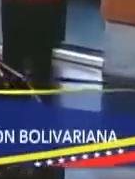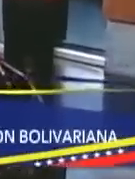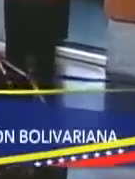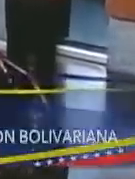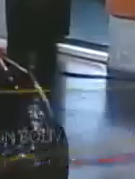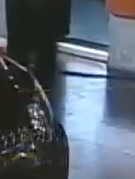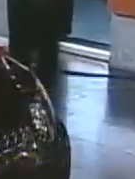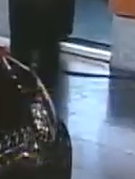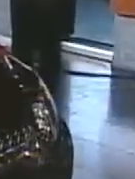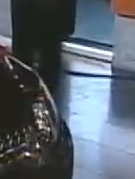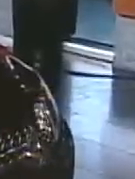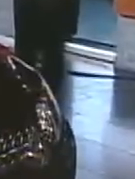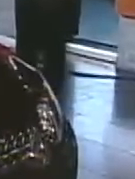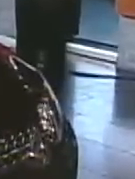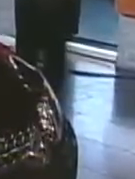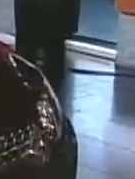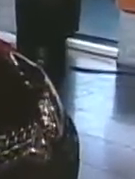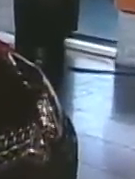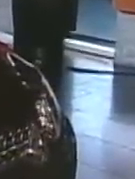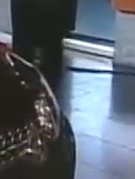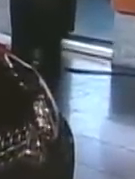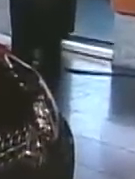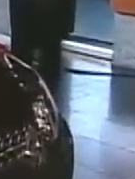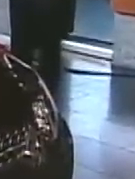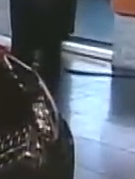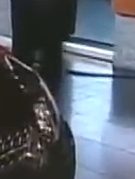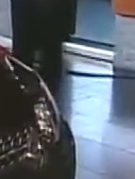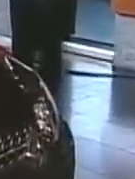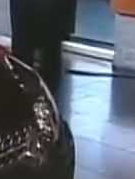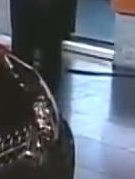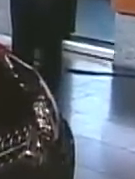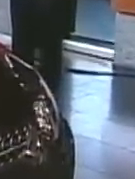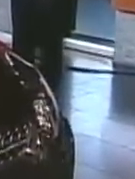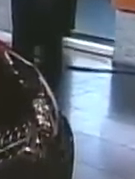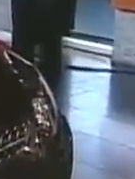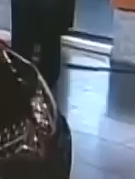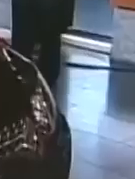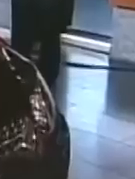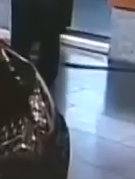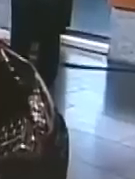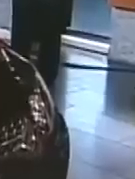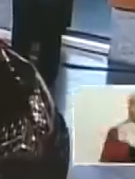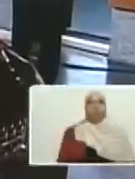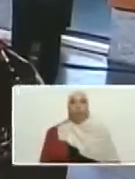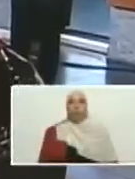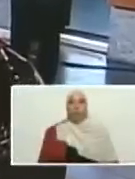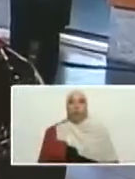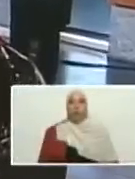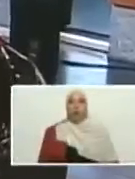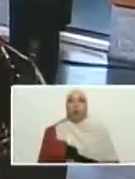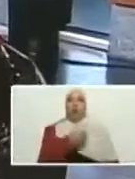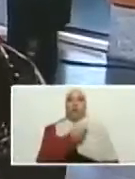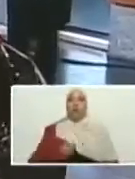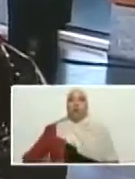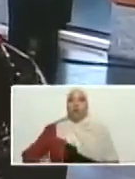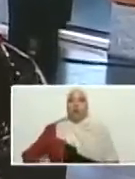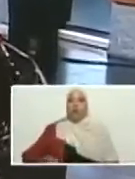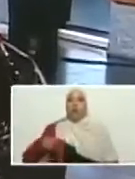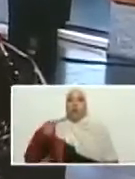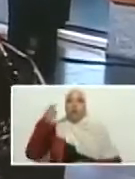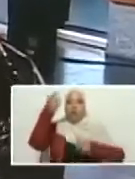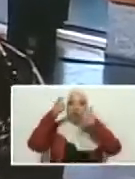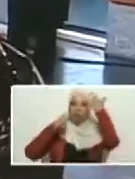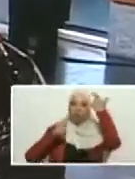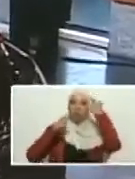la juramentación de nuestro amado comandante Hugo Rafael Chávez Frías como presidente de Venezuela,